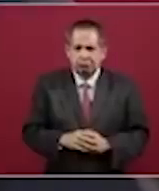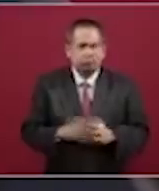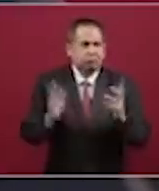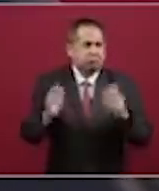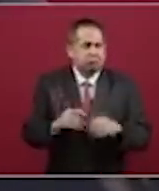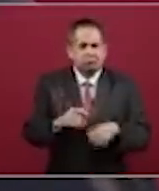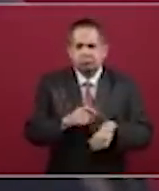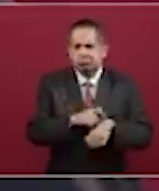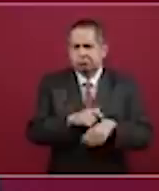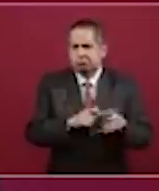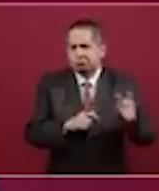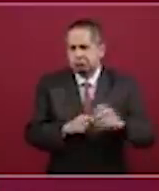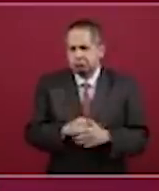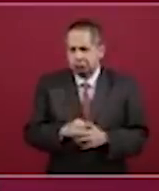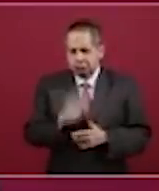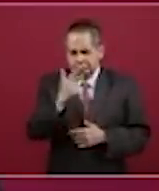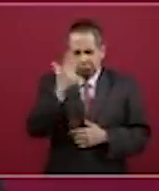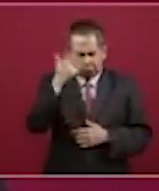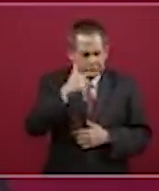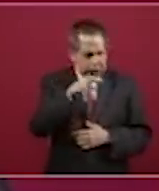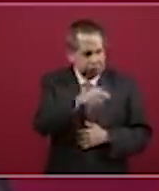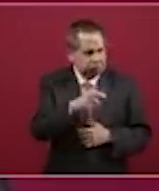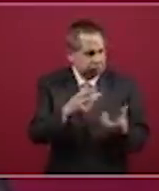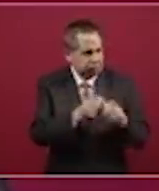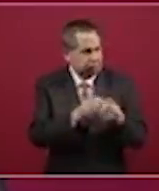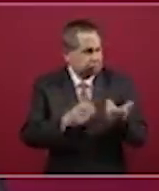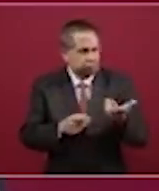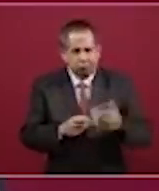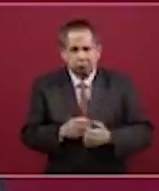a las 8 de la noche,